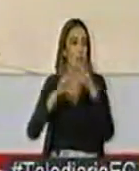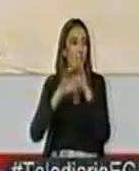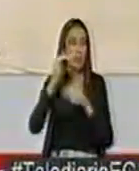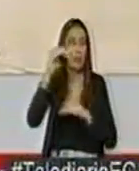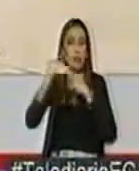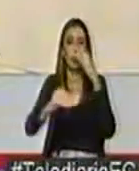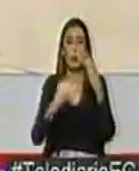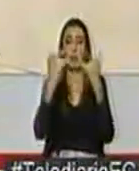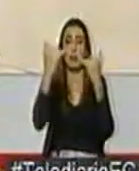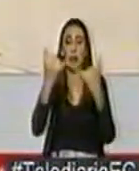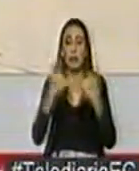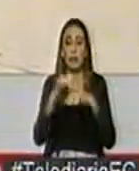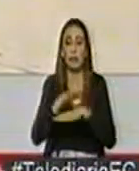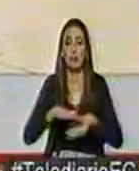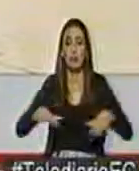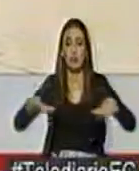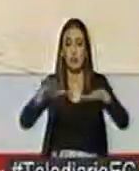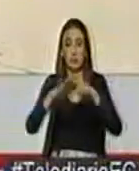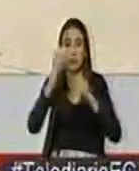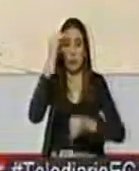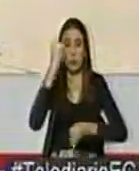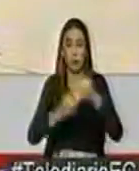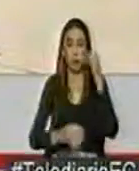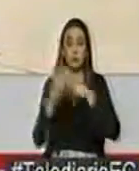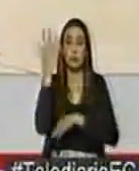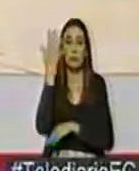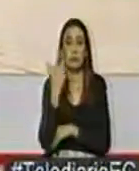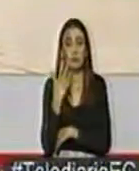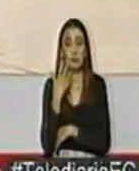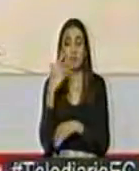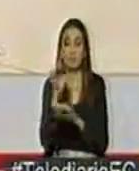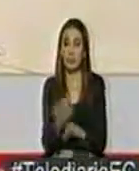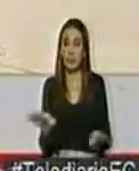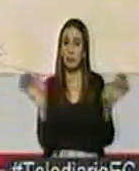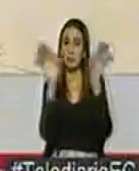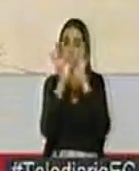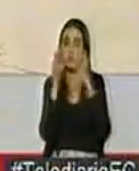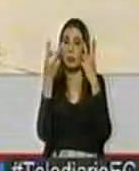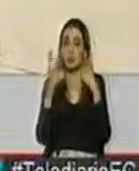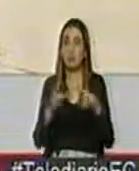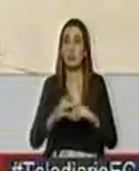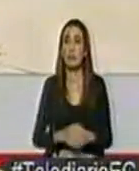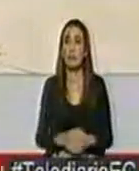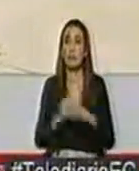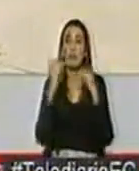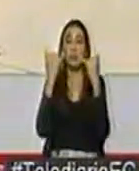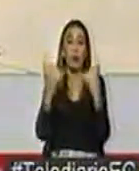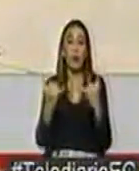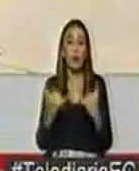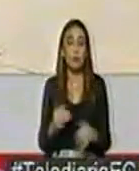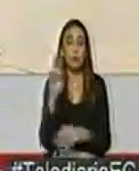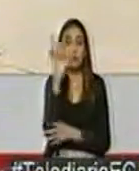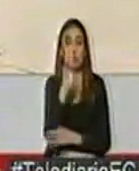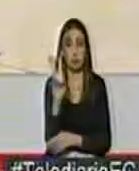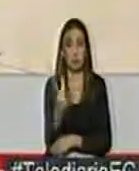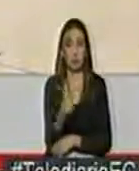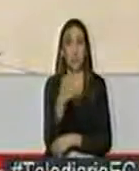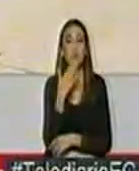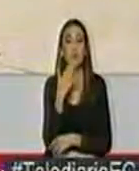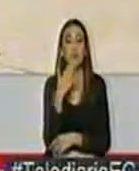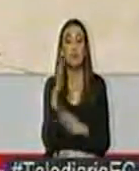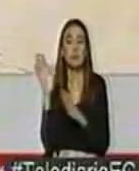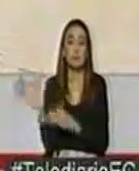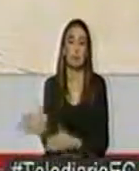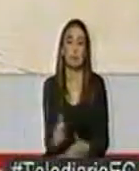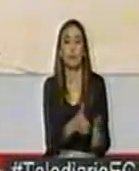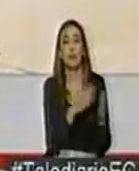por el gobierno nacional durante estos últimos días. Es importante mencionar también que hoy, este día viernes, aquí en la ciudad de Bahía de